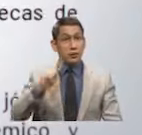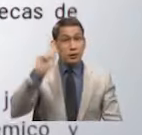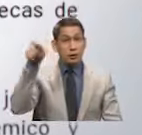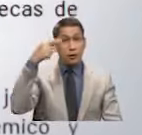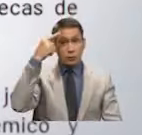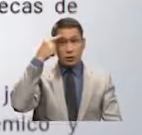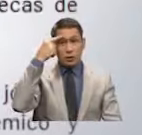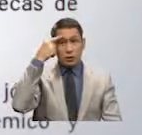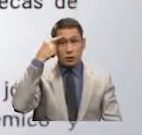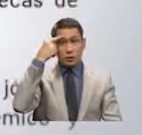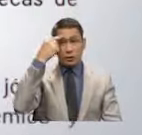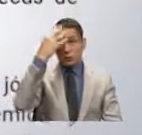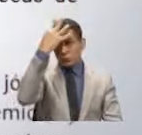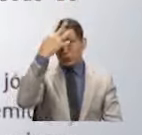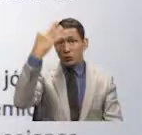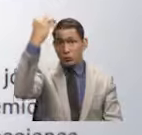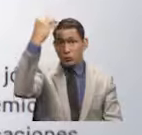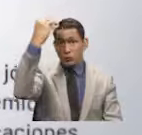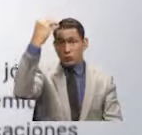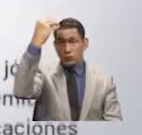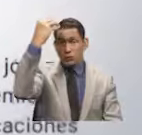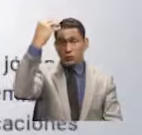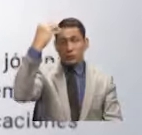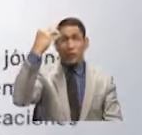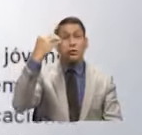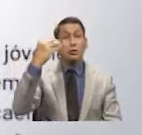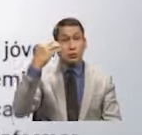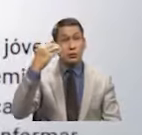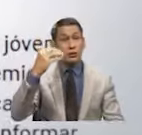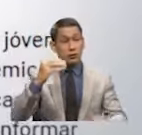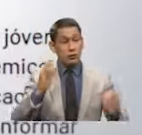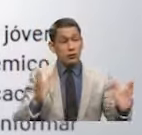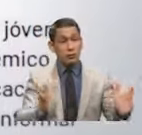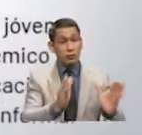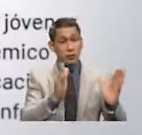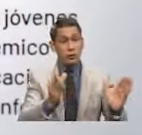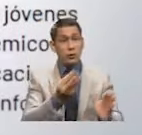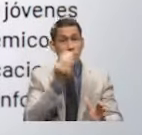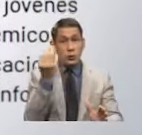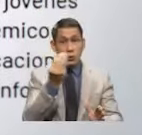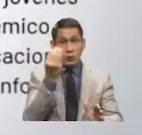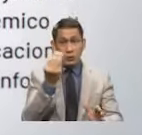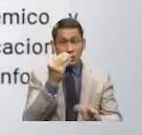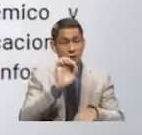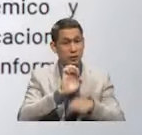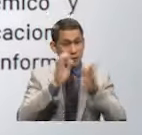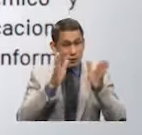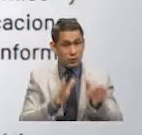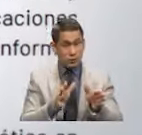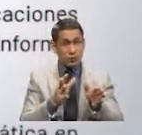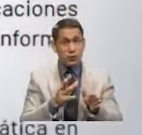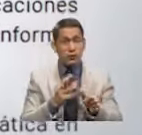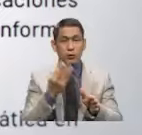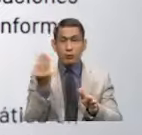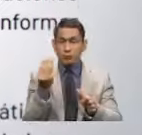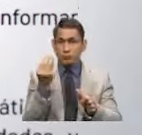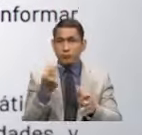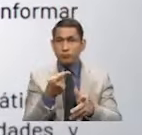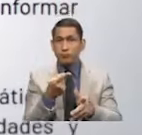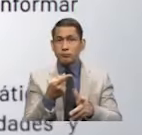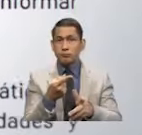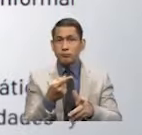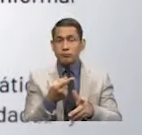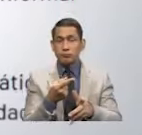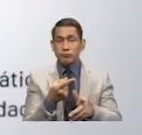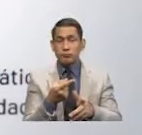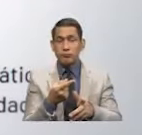presidente Noboa y es una herramienta útil para jóvenes ecuatorianos en busca de desarrollo académico y profesional. La Cancillería y su